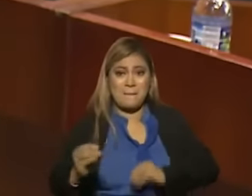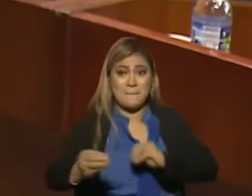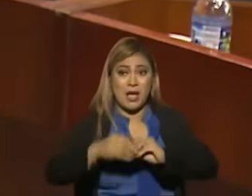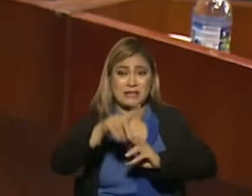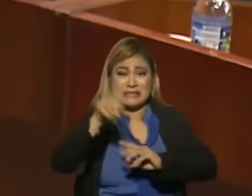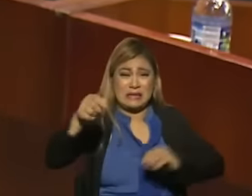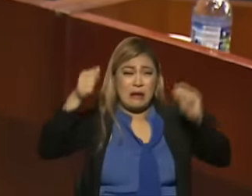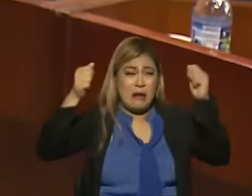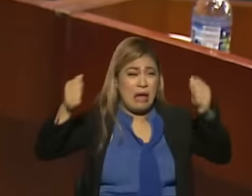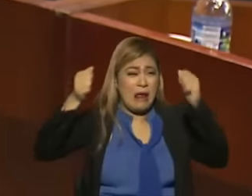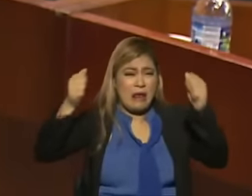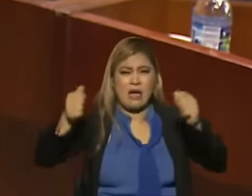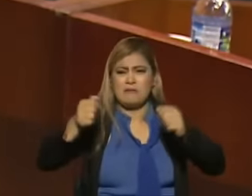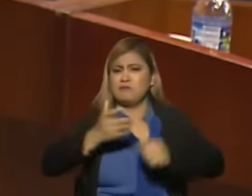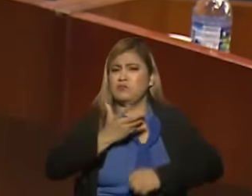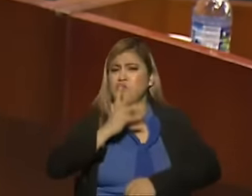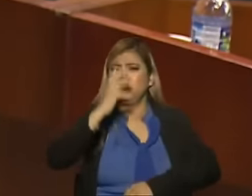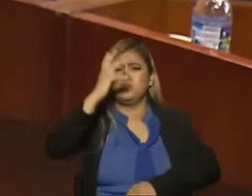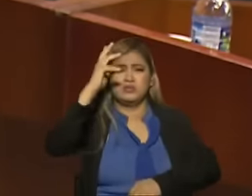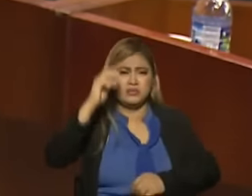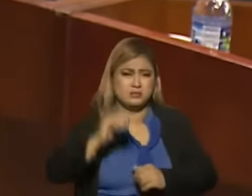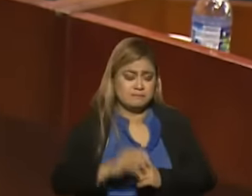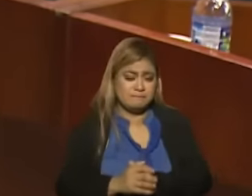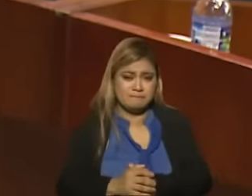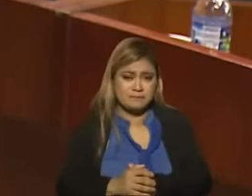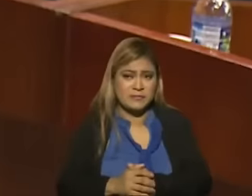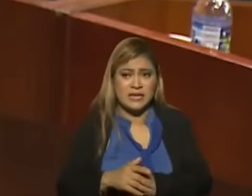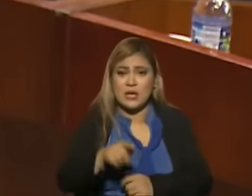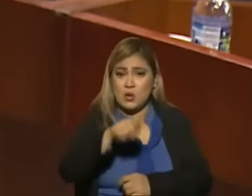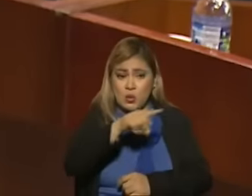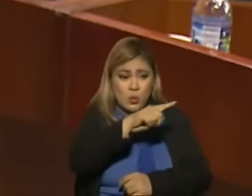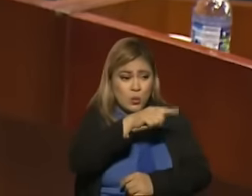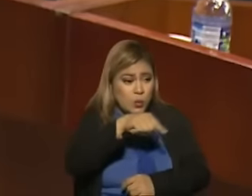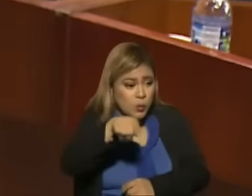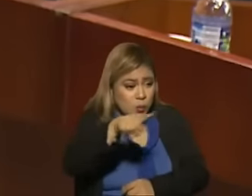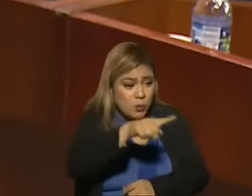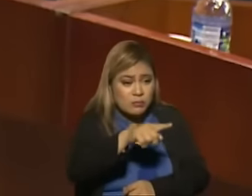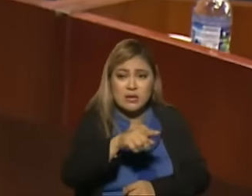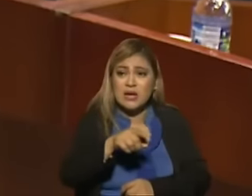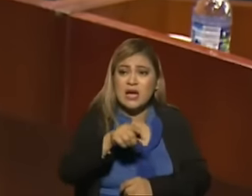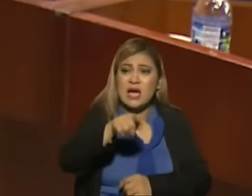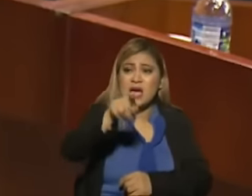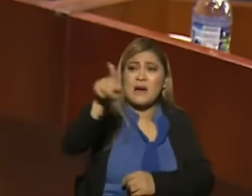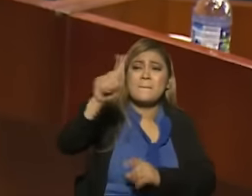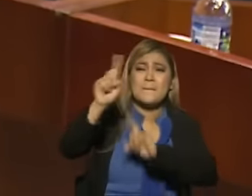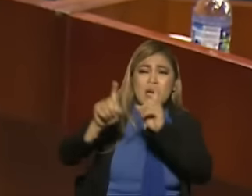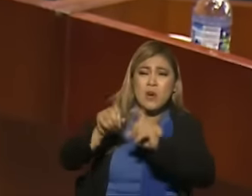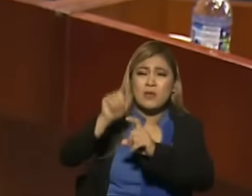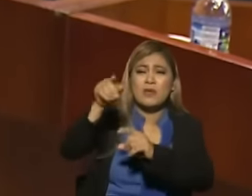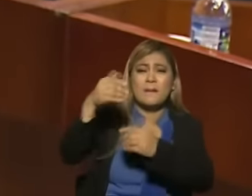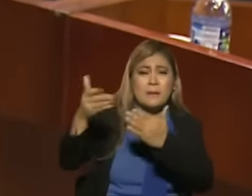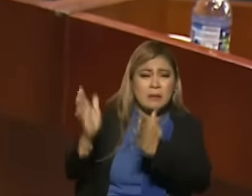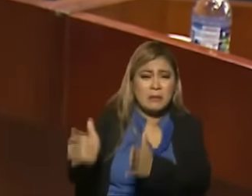consultado. Por tanto, no estoy seguro que hoy la Asamblea no se esté equivocando. Gracias,